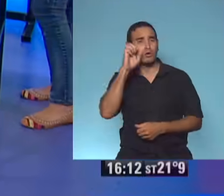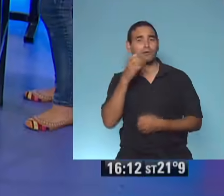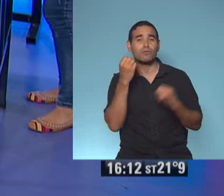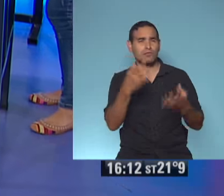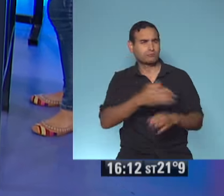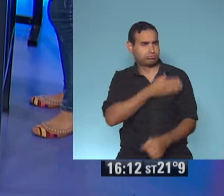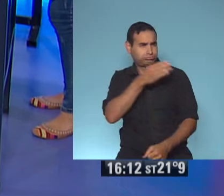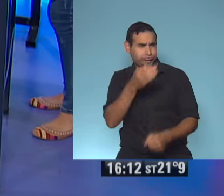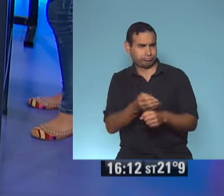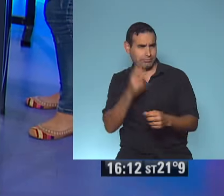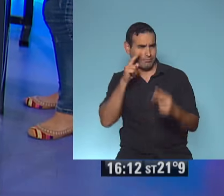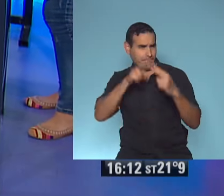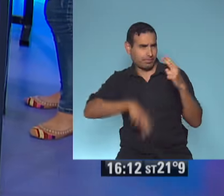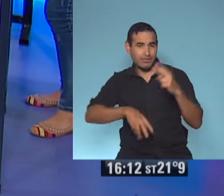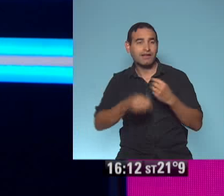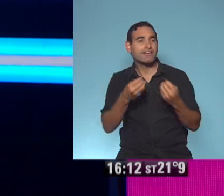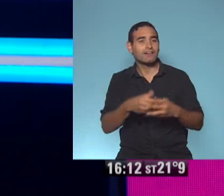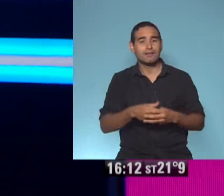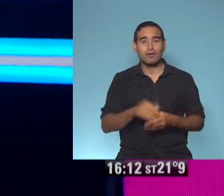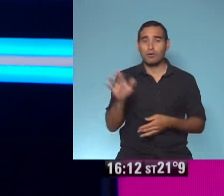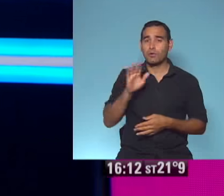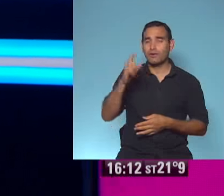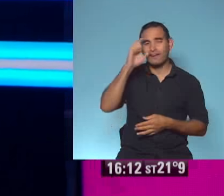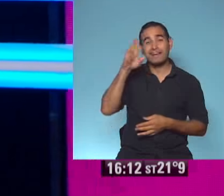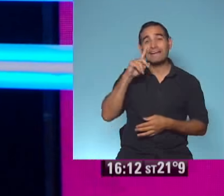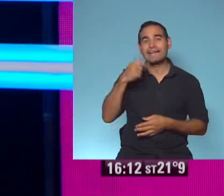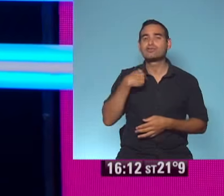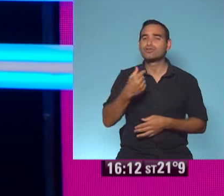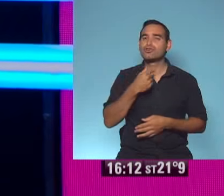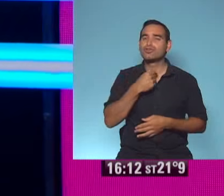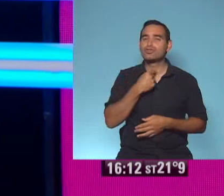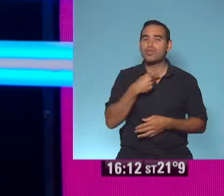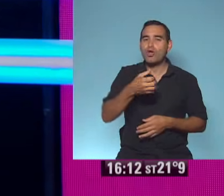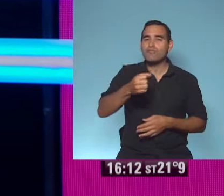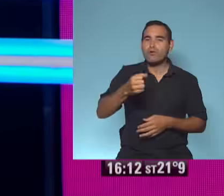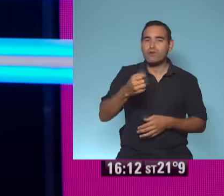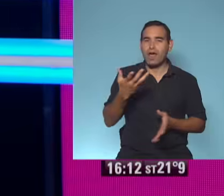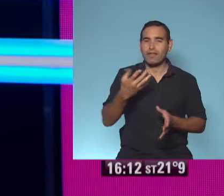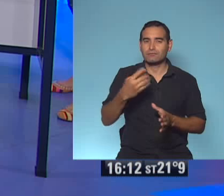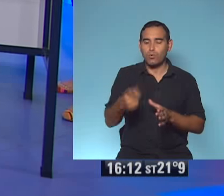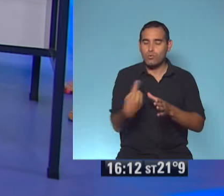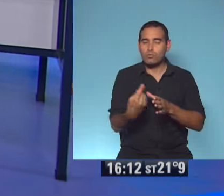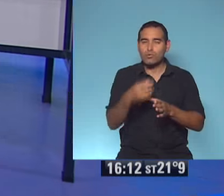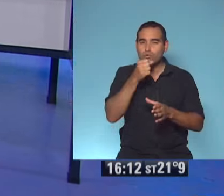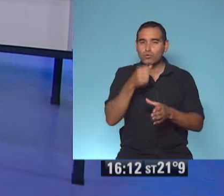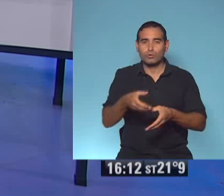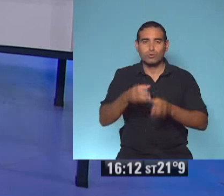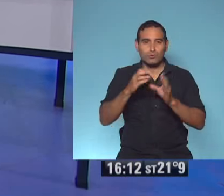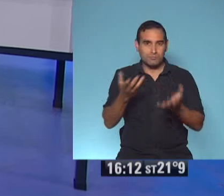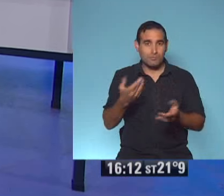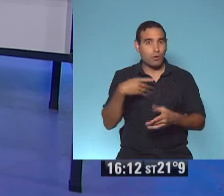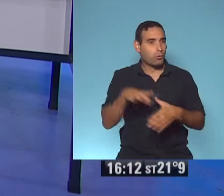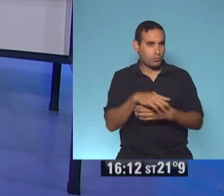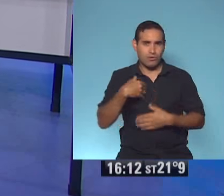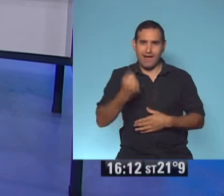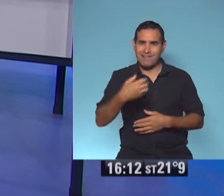Tanto tiempo que no te veo. ¿Qué te puedo ofrecer? Hola, Erika. ¿Vos sabés que me quiero hacer una limonada? Ay, justo tengo acá limones. Muy